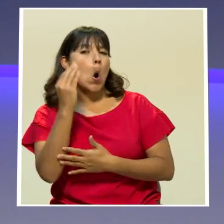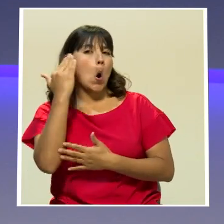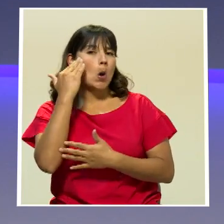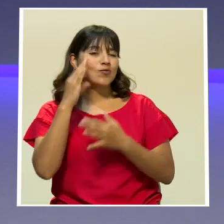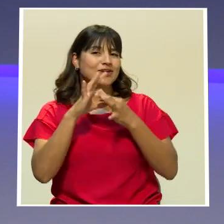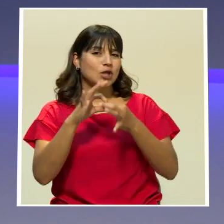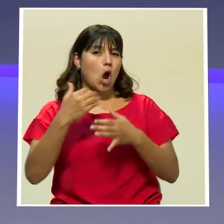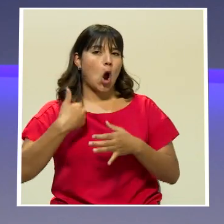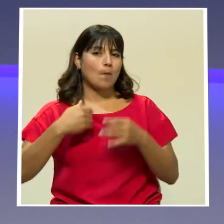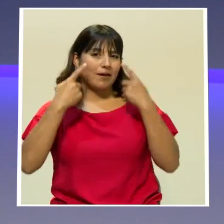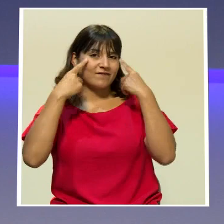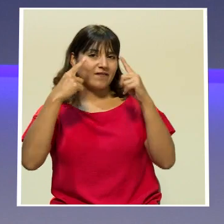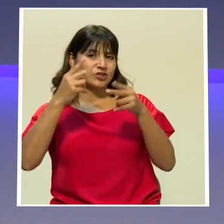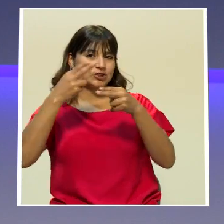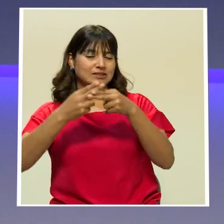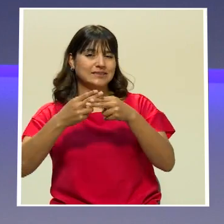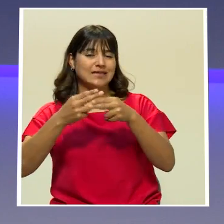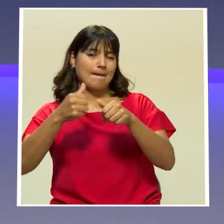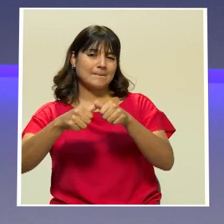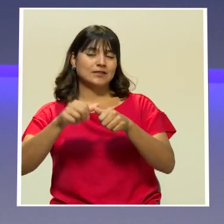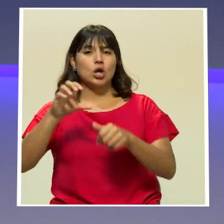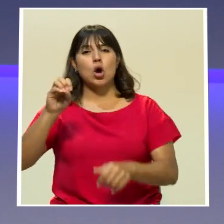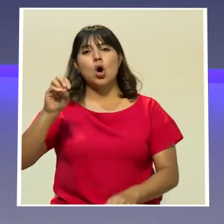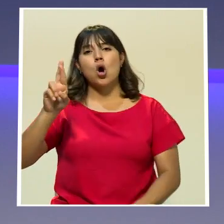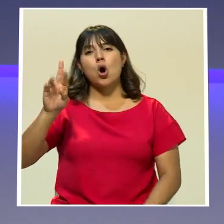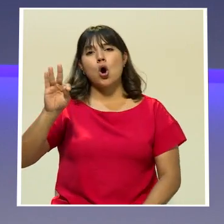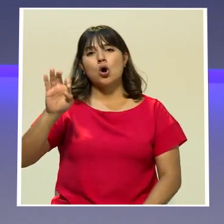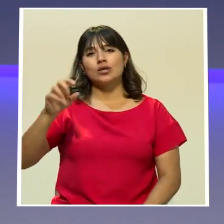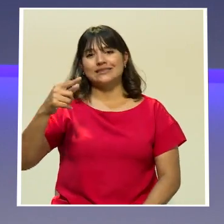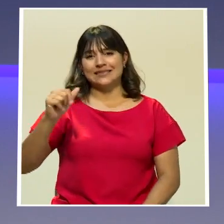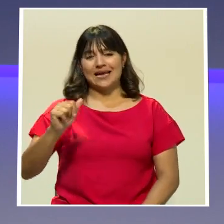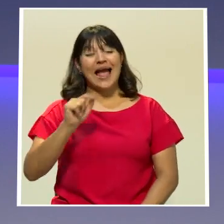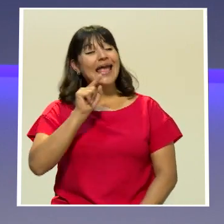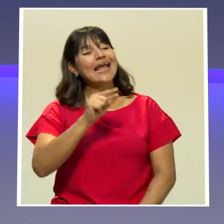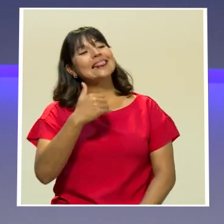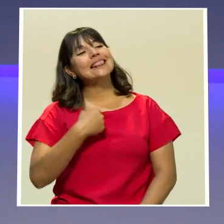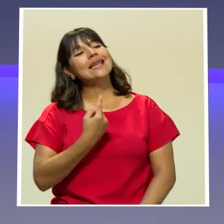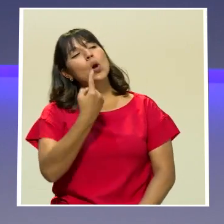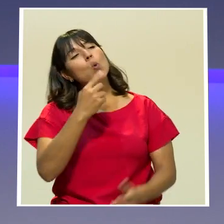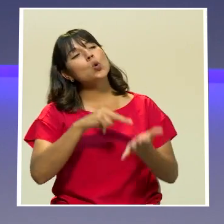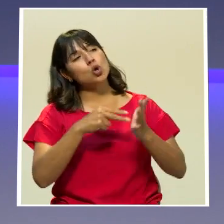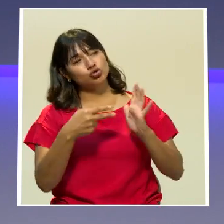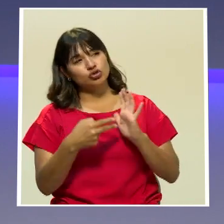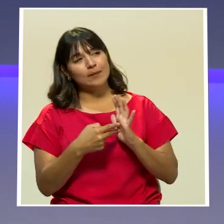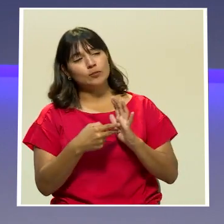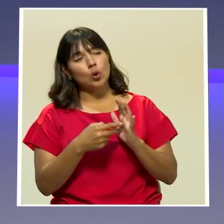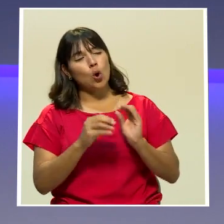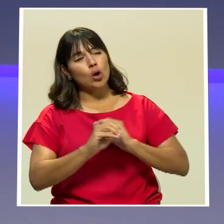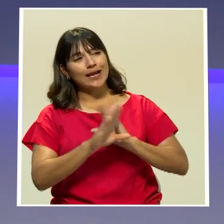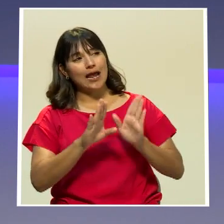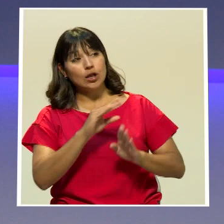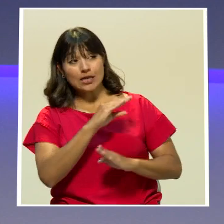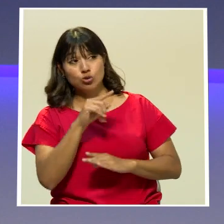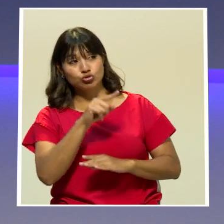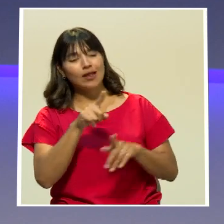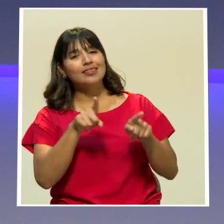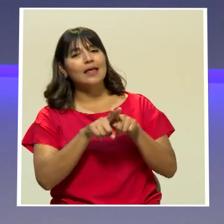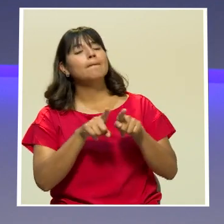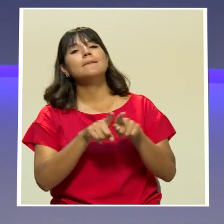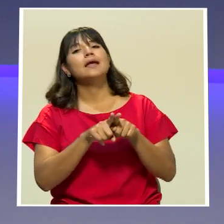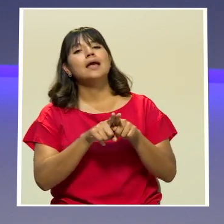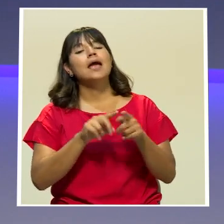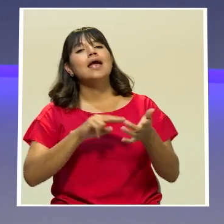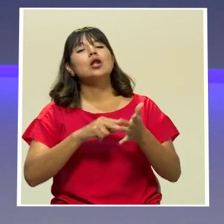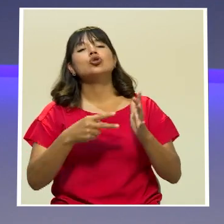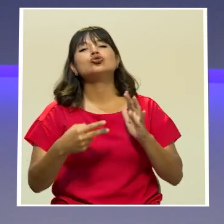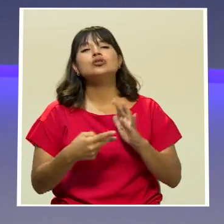Hay un concepto que él desarrolla muy bien y que vos también le has seguido mucho la pista, que es el concepto de la